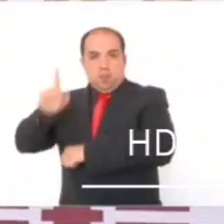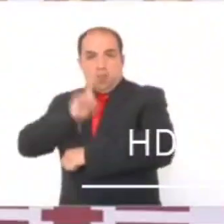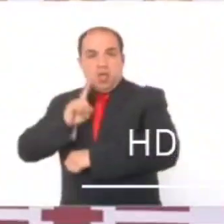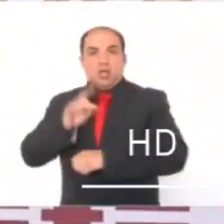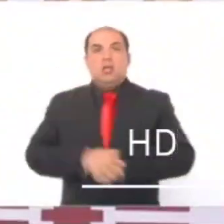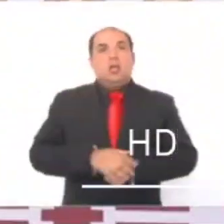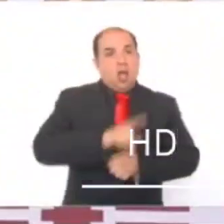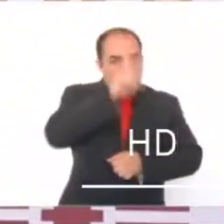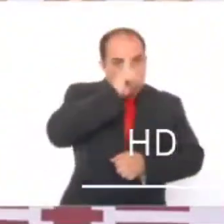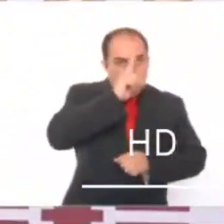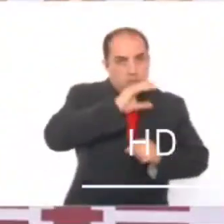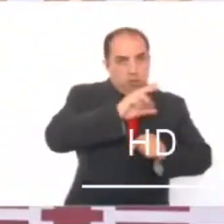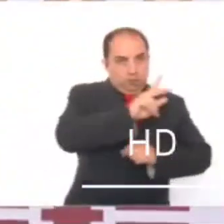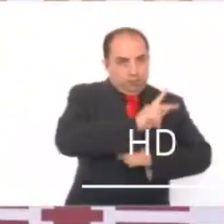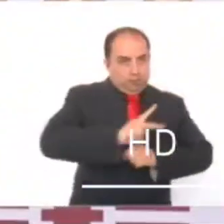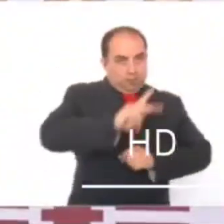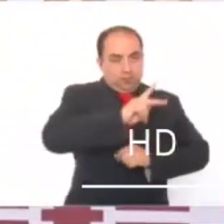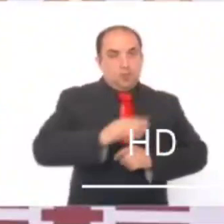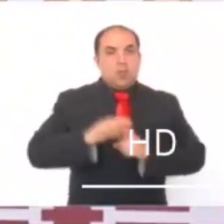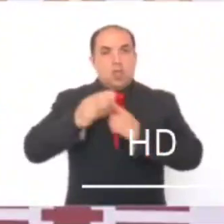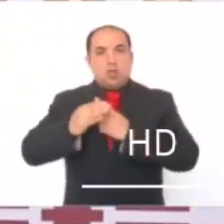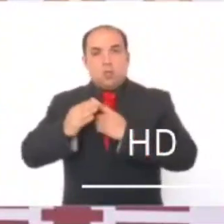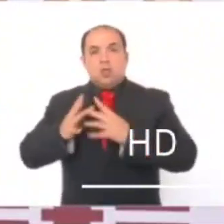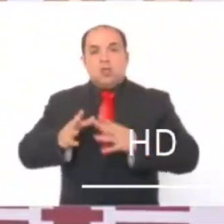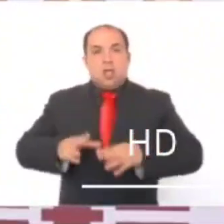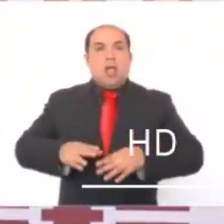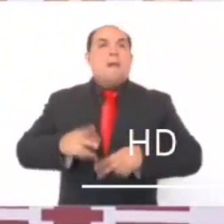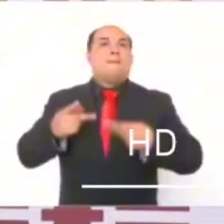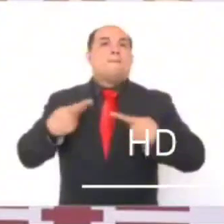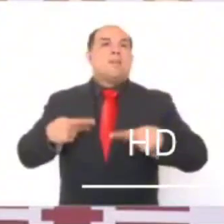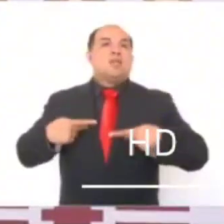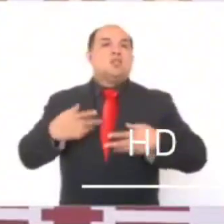Ciudadano, la Comisión de Víctimas de la Ciudad,